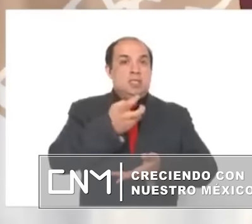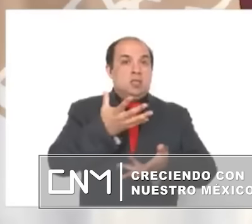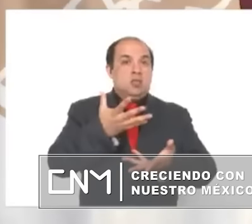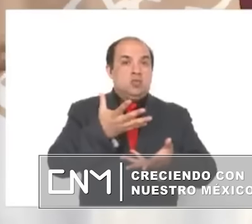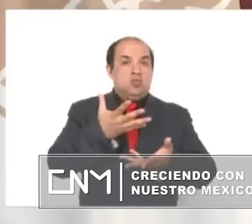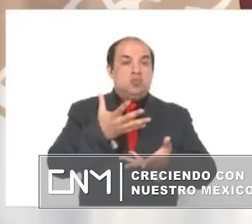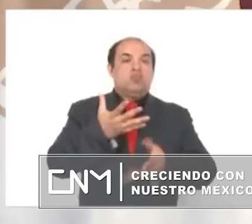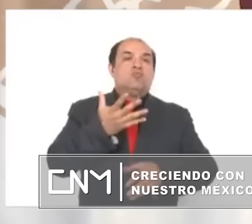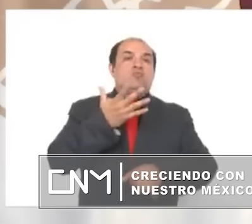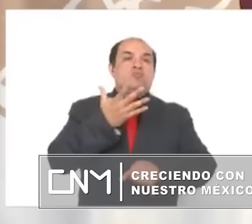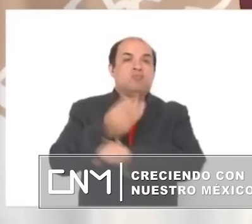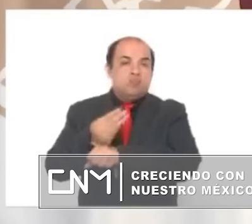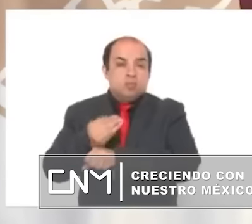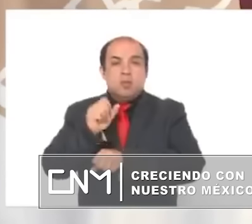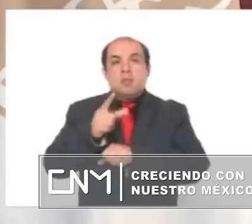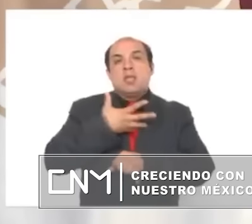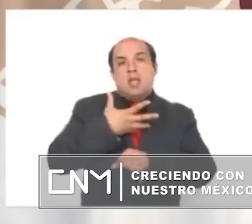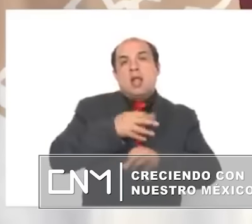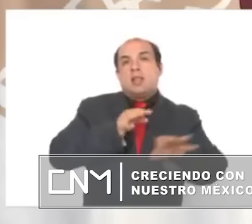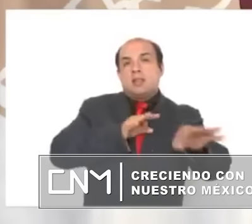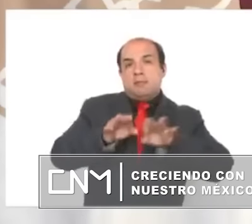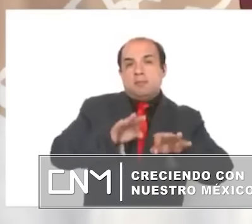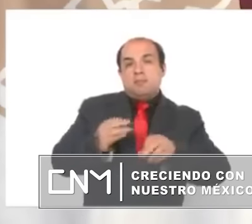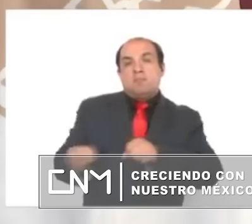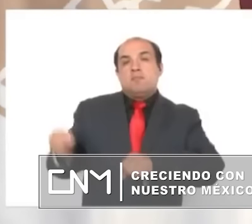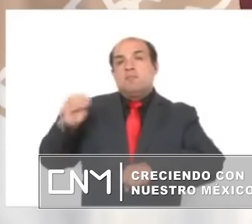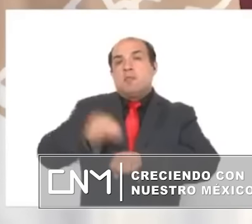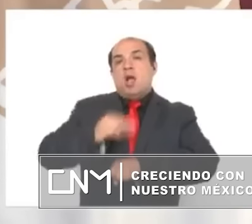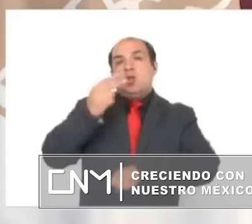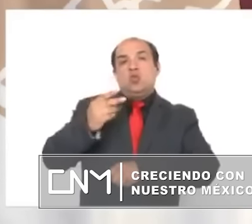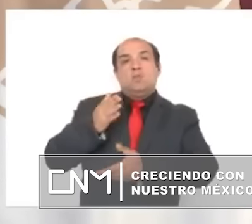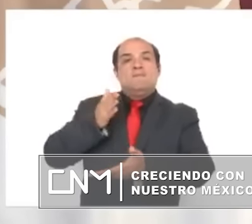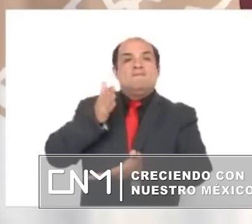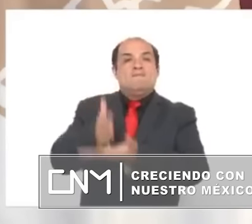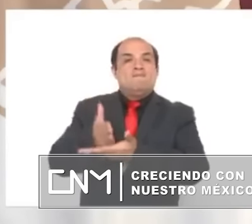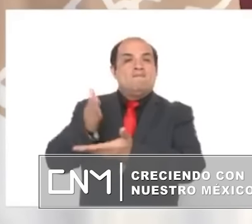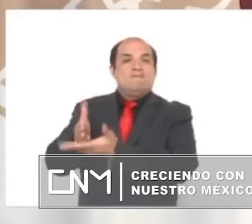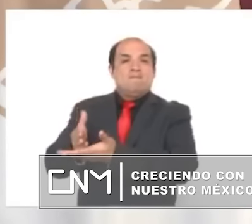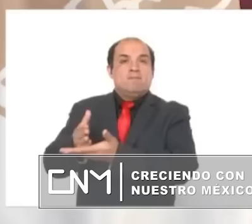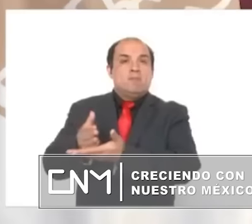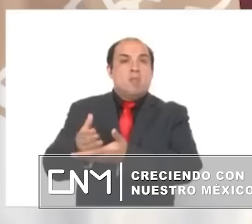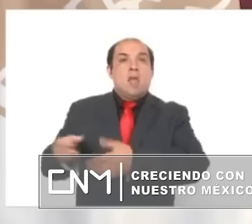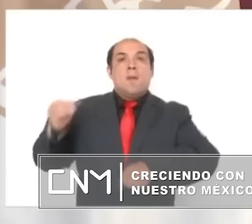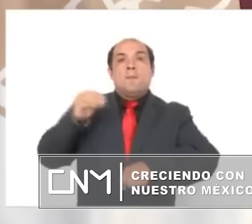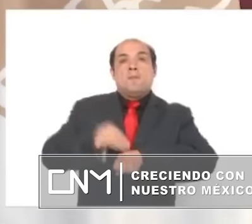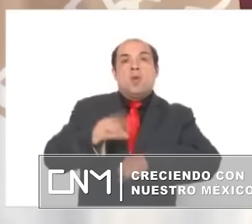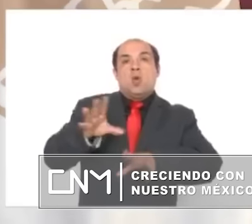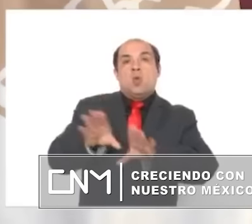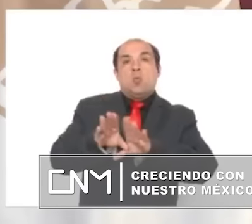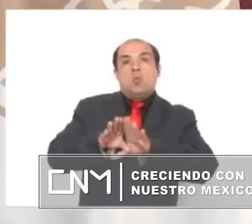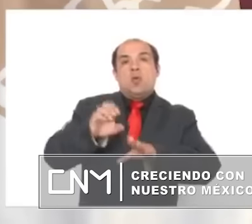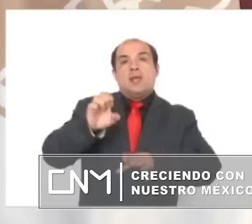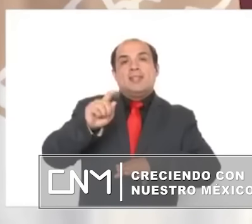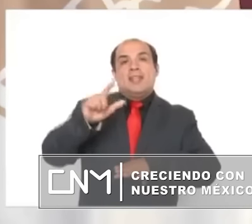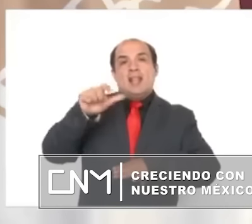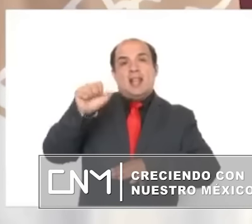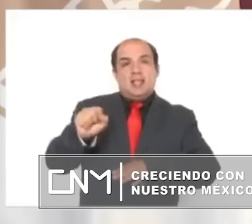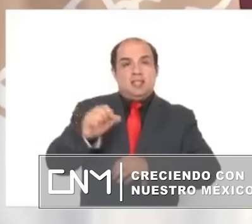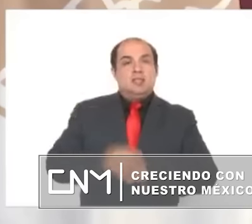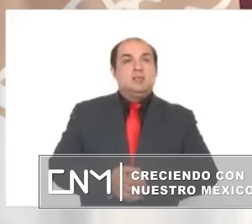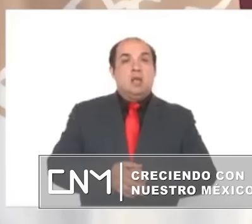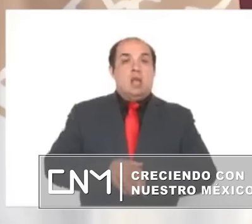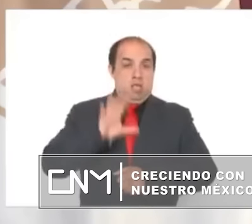ajustes y por operación. Y básicamente se incorporan dos que son instalación de estelas, son